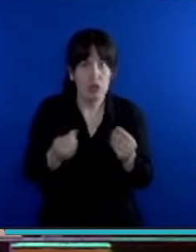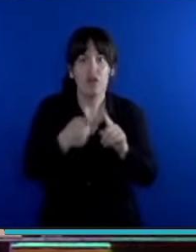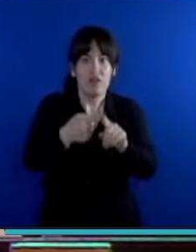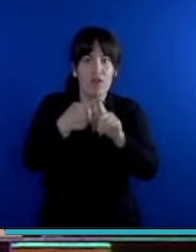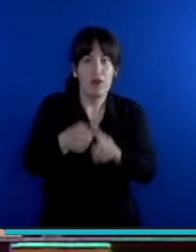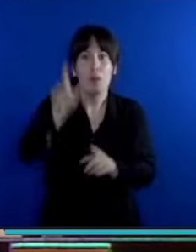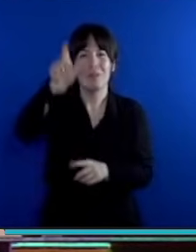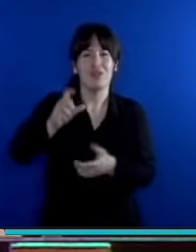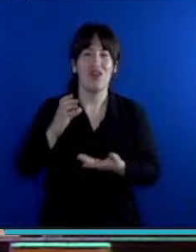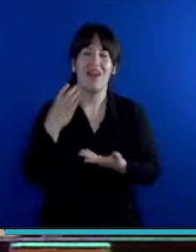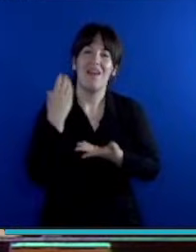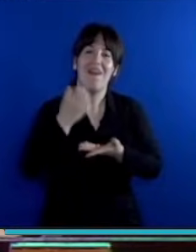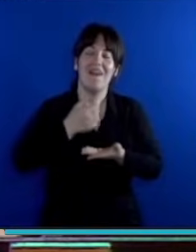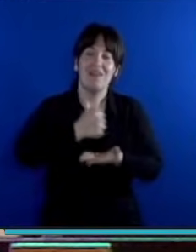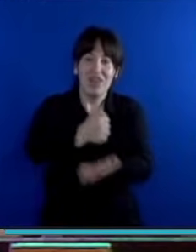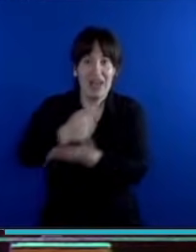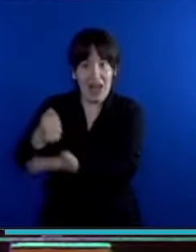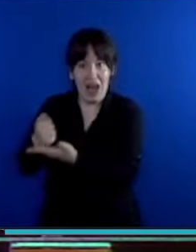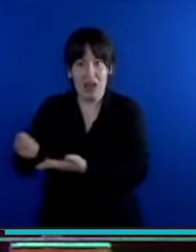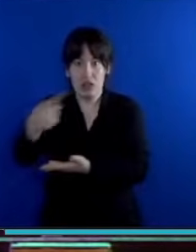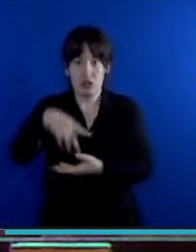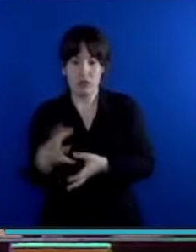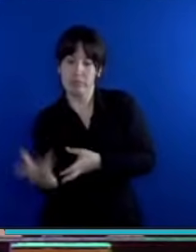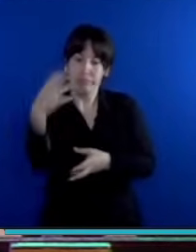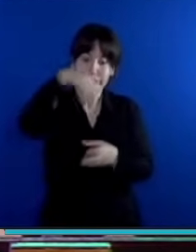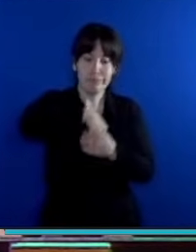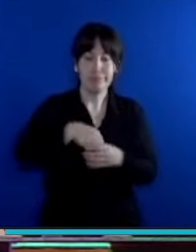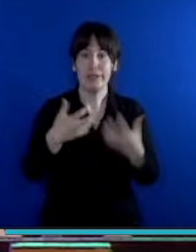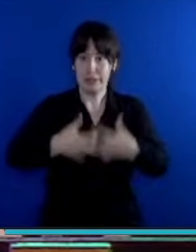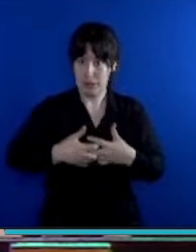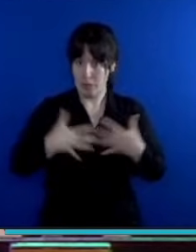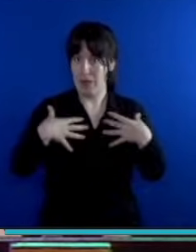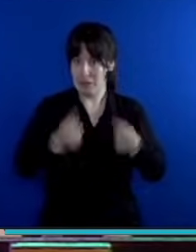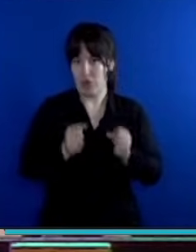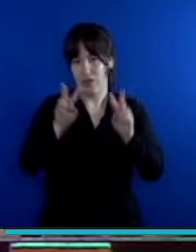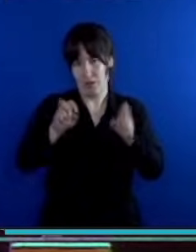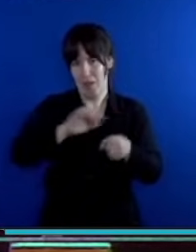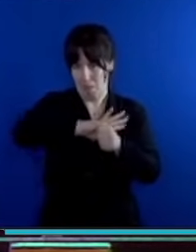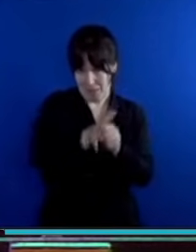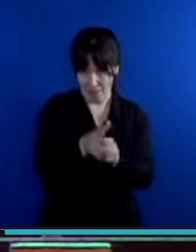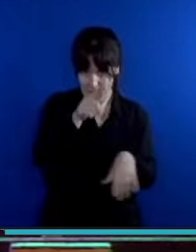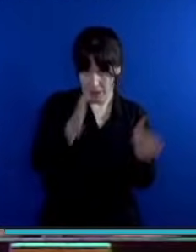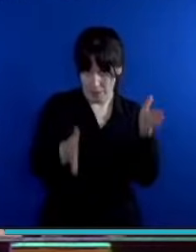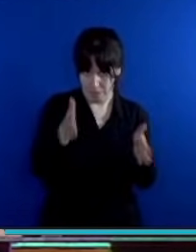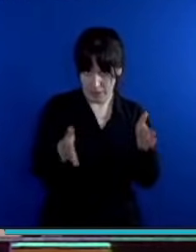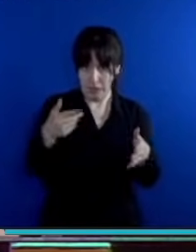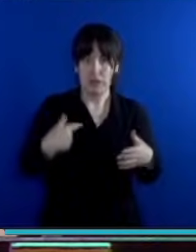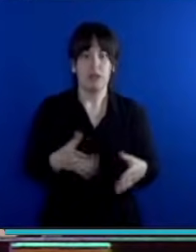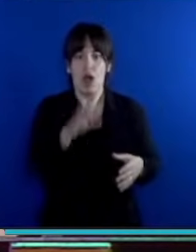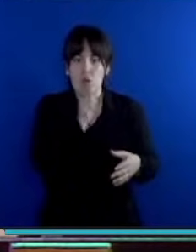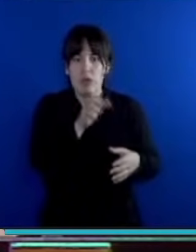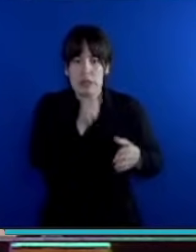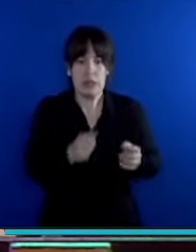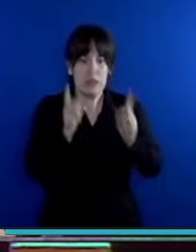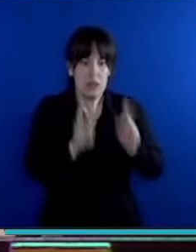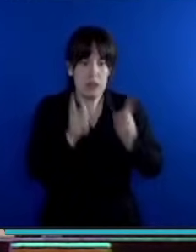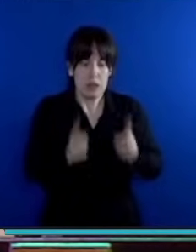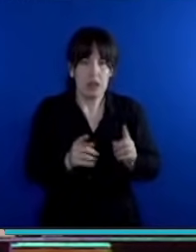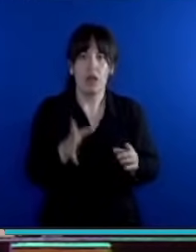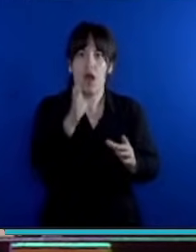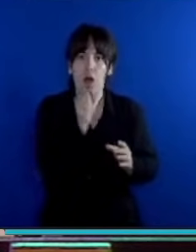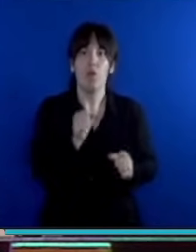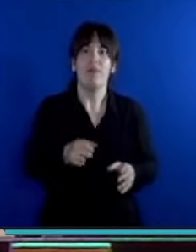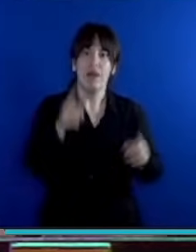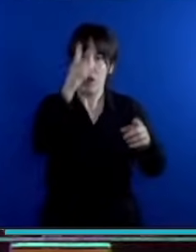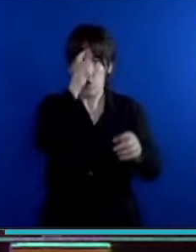becarios que se incorporaron al sistema de salud durante la pandemia, que sostuvieron los hospitales durante la pandemia bajo la promesa del